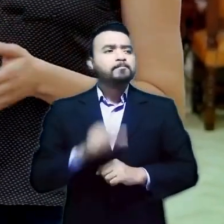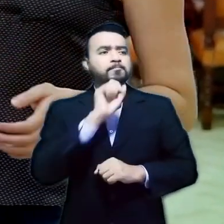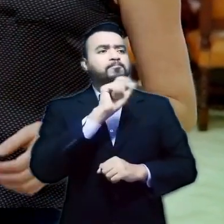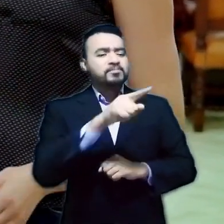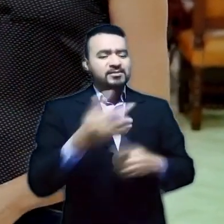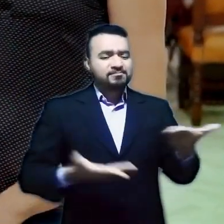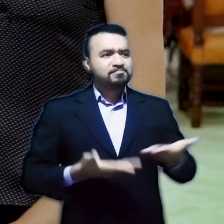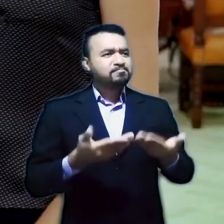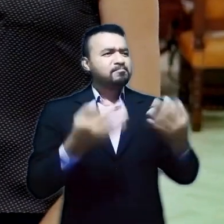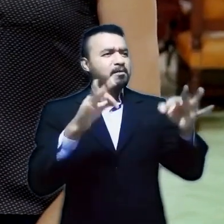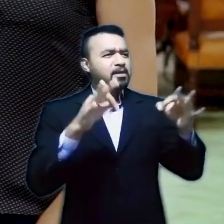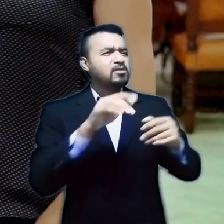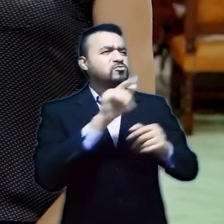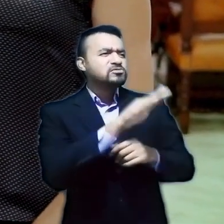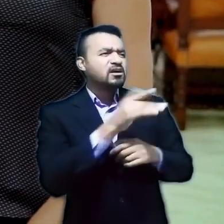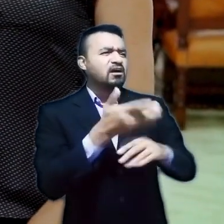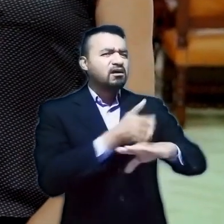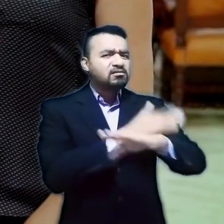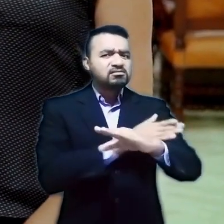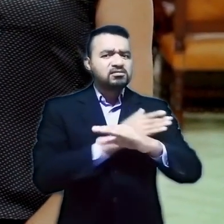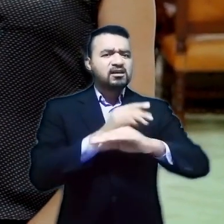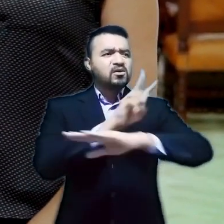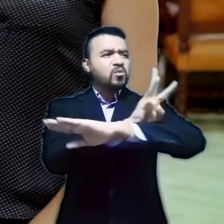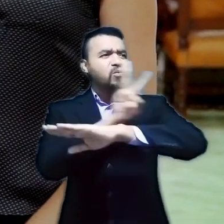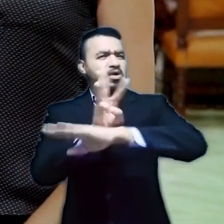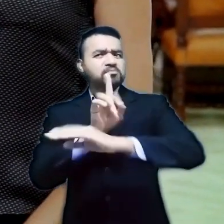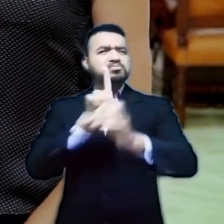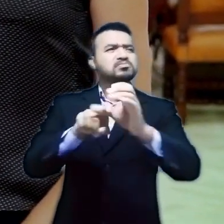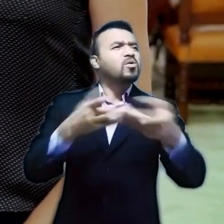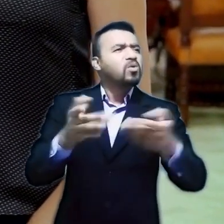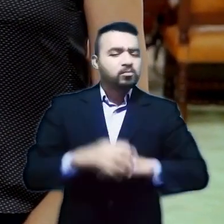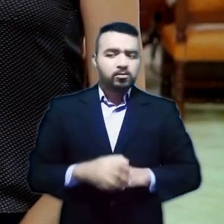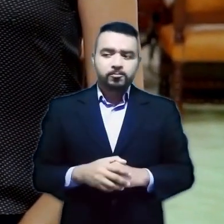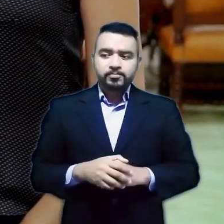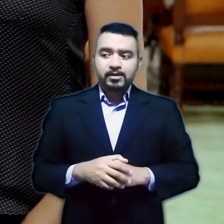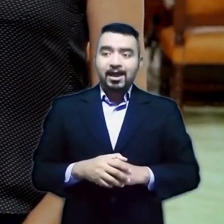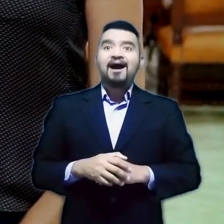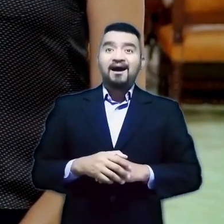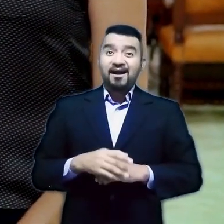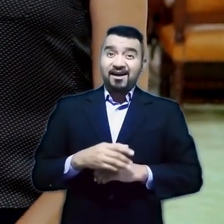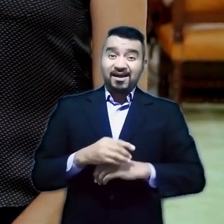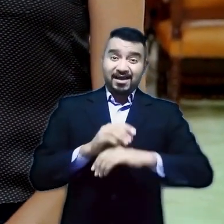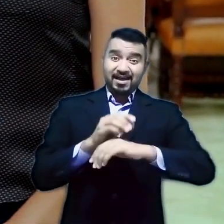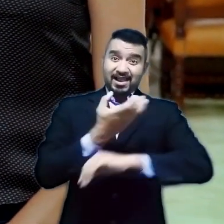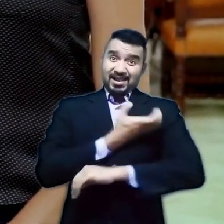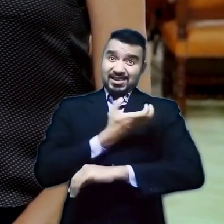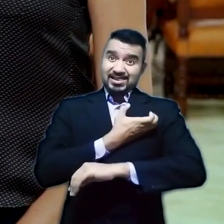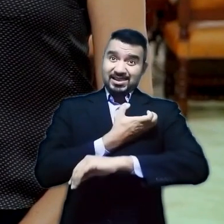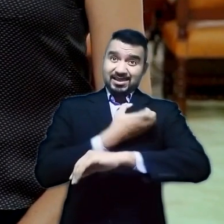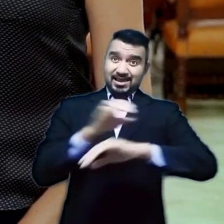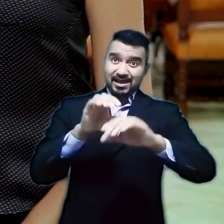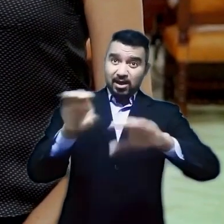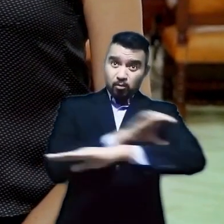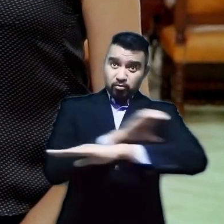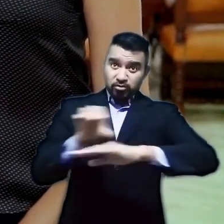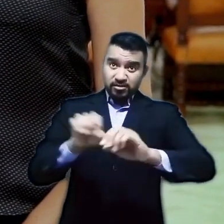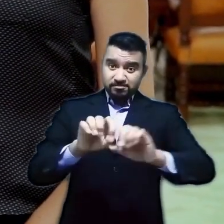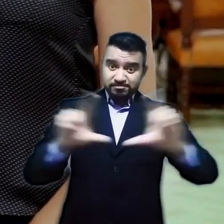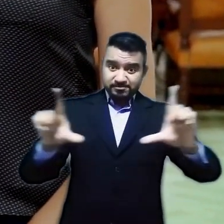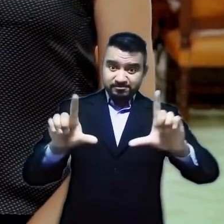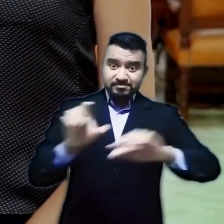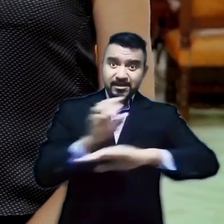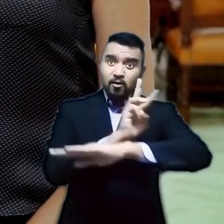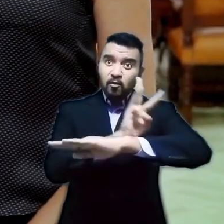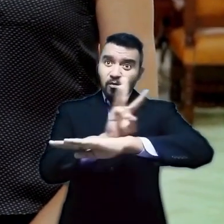Papelería JPG, ¿cómo hicieron el trámite para que todos los envigadeños se den cuenta? Me postulé en la página de la alcaldía, en el formulario el